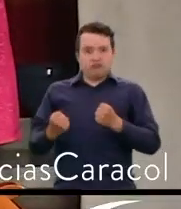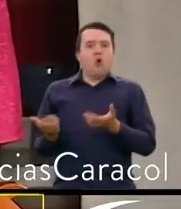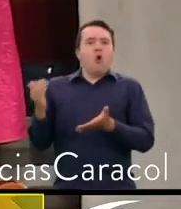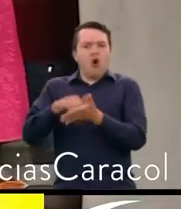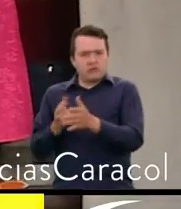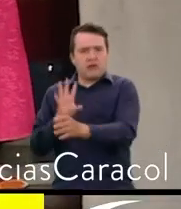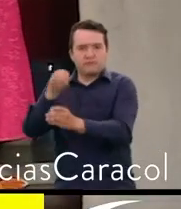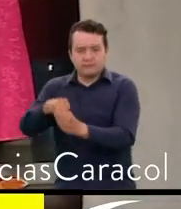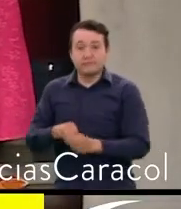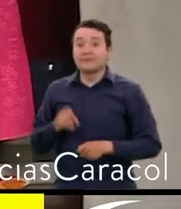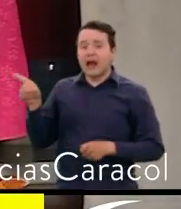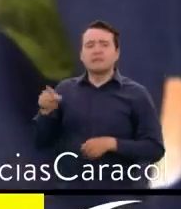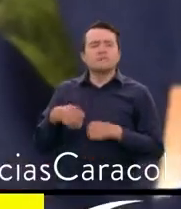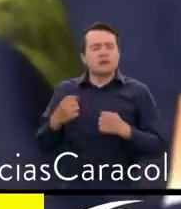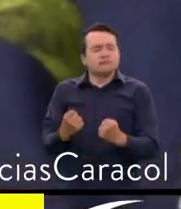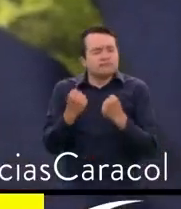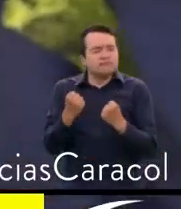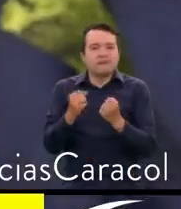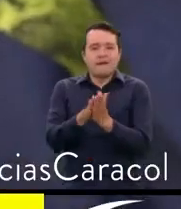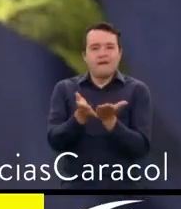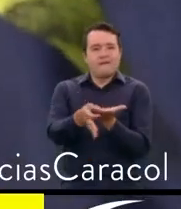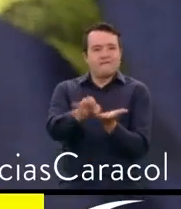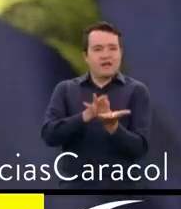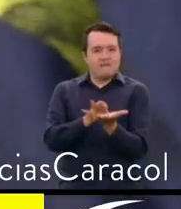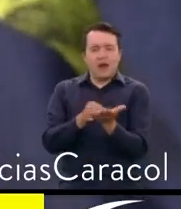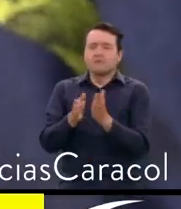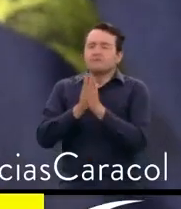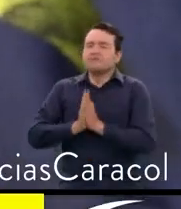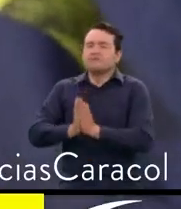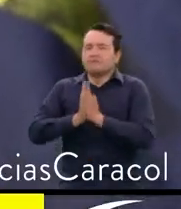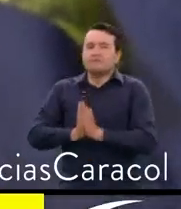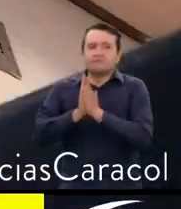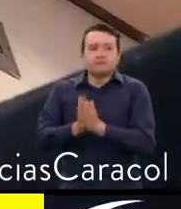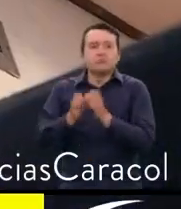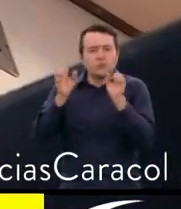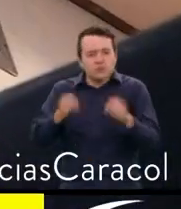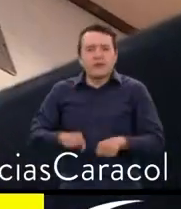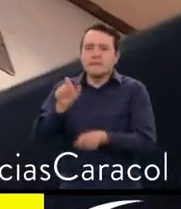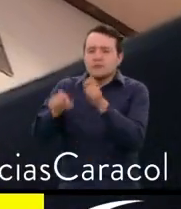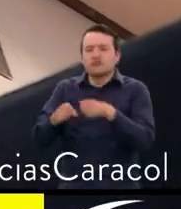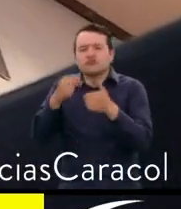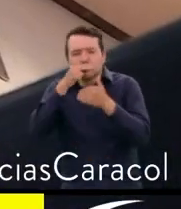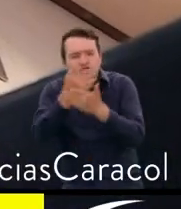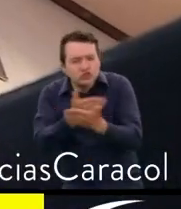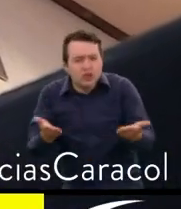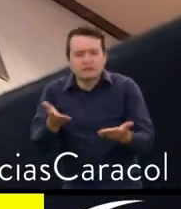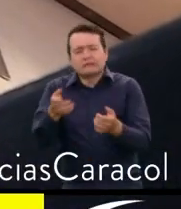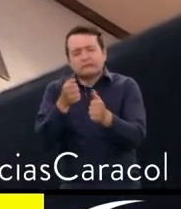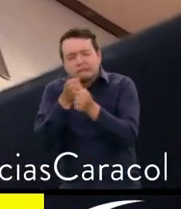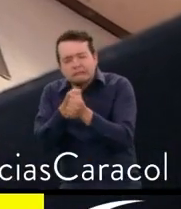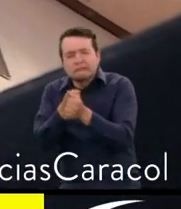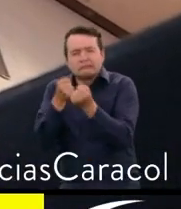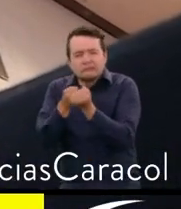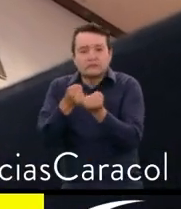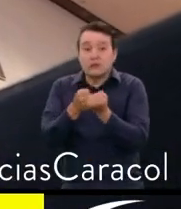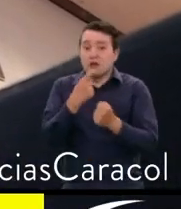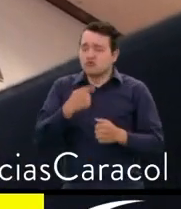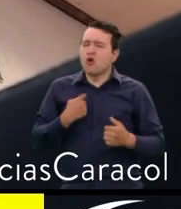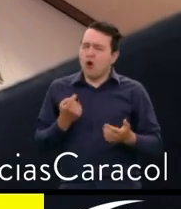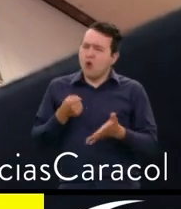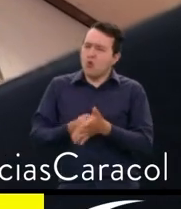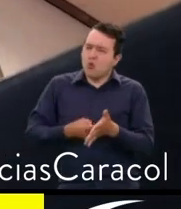fortalece con la biblia en sus oraciones están los pequeños a los que atienden la zona de neonatos del hospital niño jesús tengo luchando ha sido